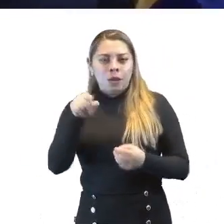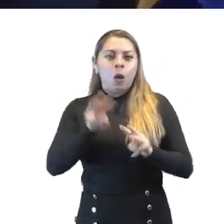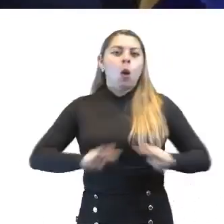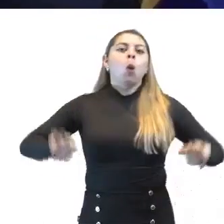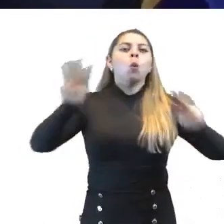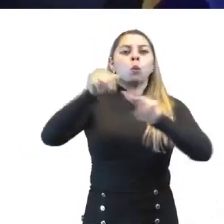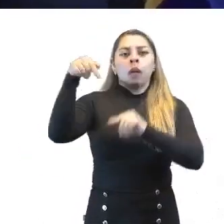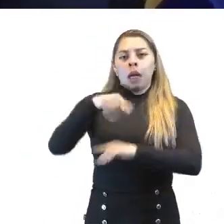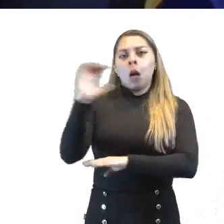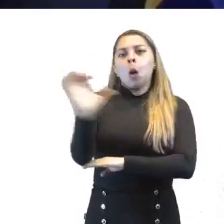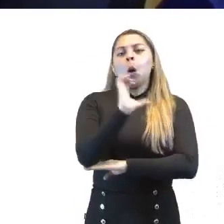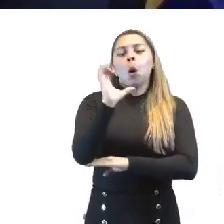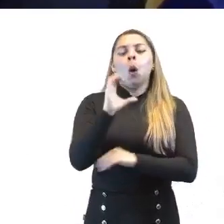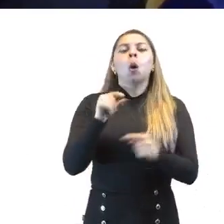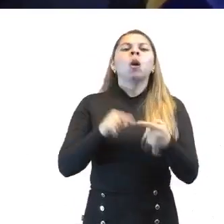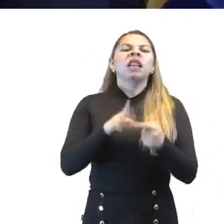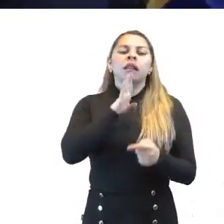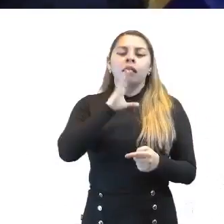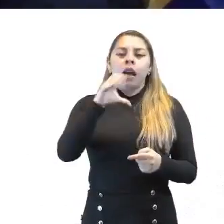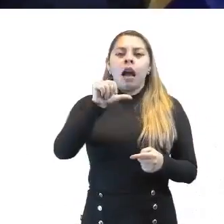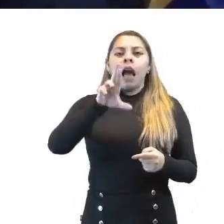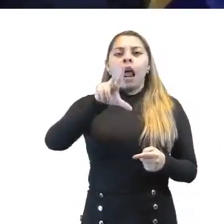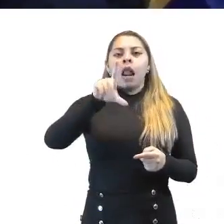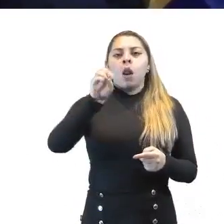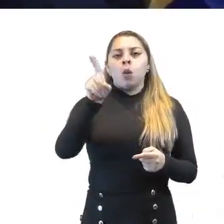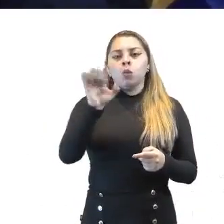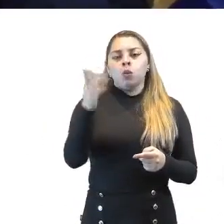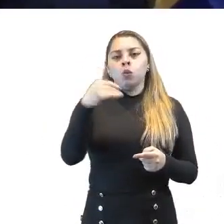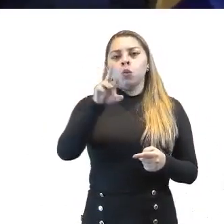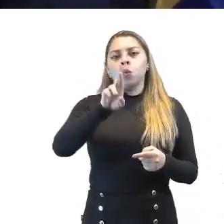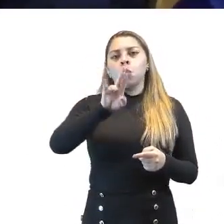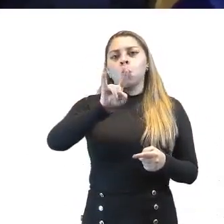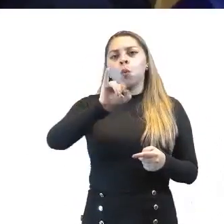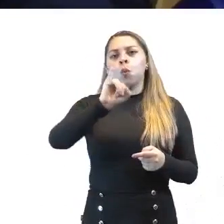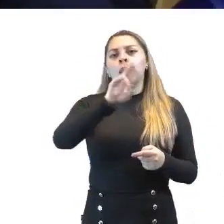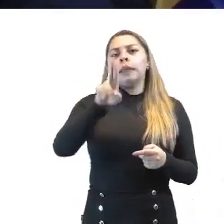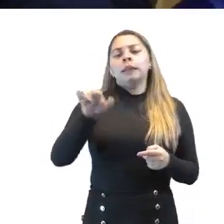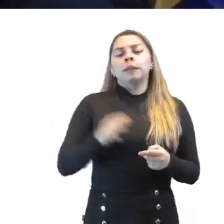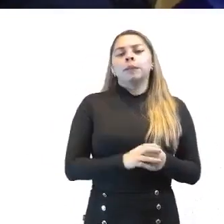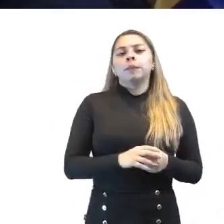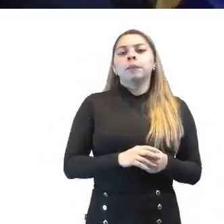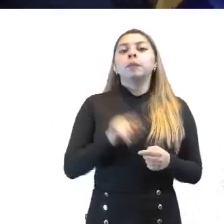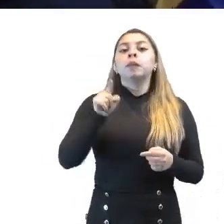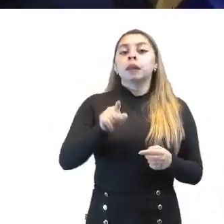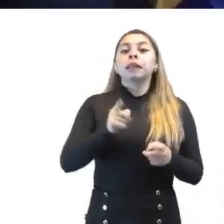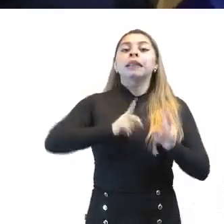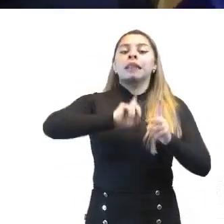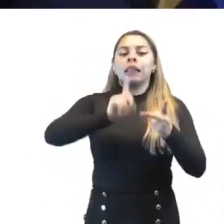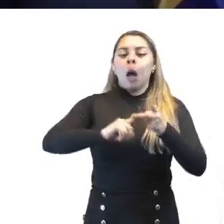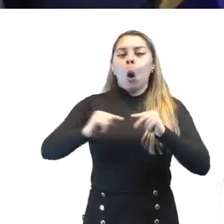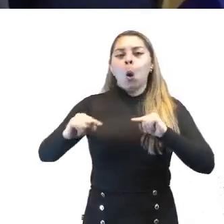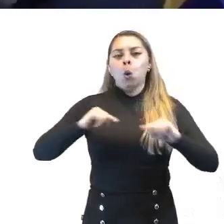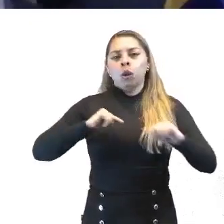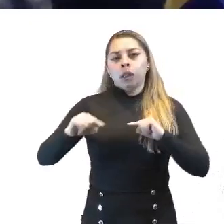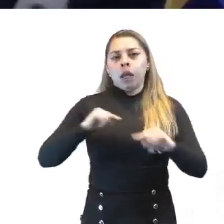en Colombia, Carlos Ruiz Massieu, a la coordinadora